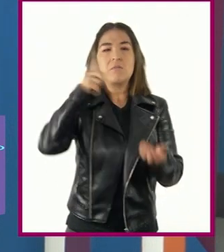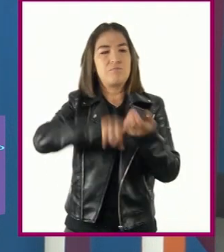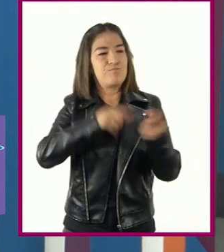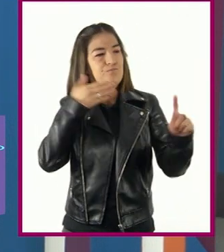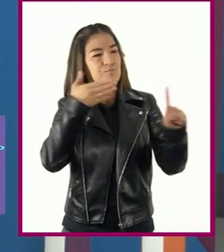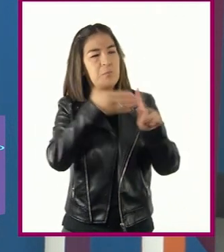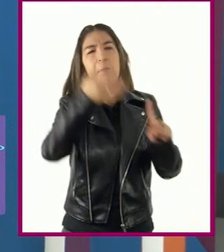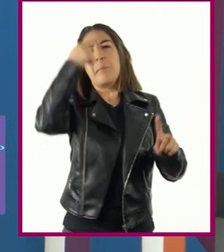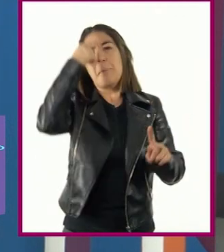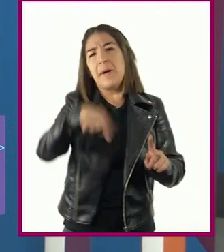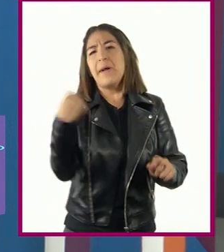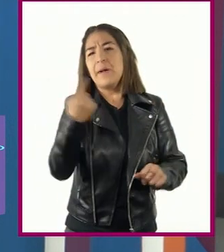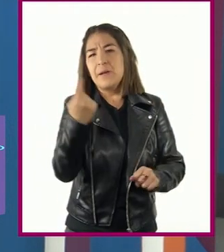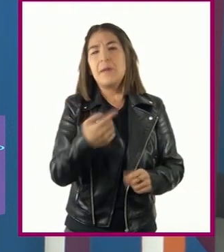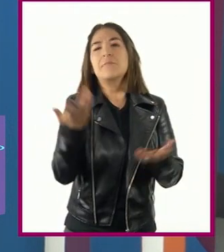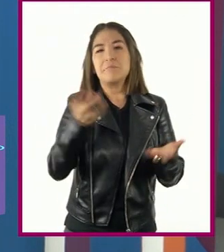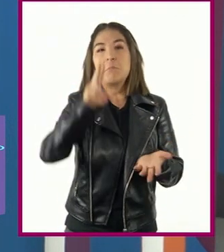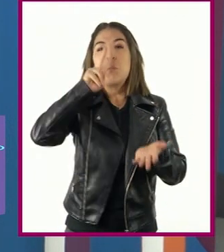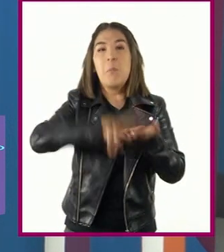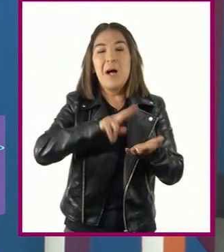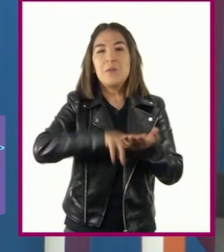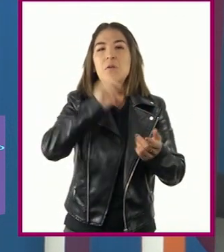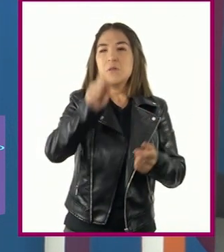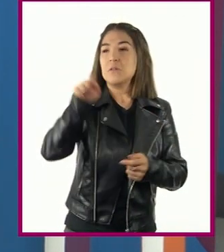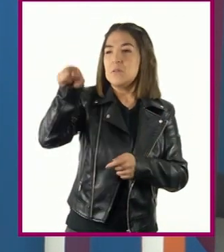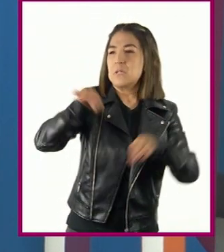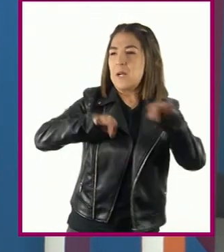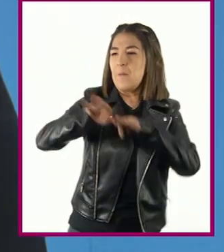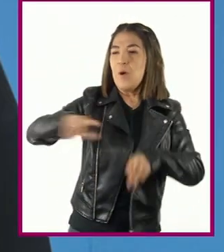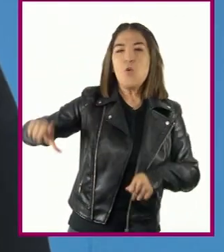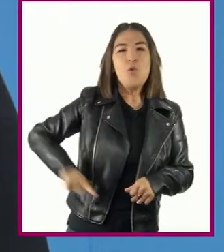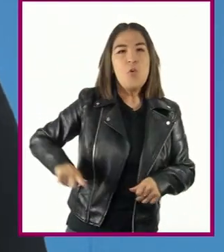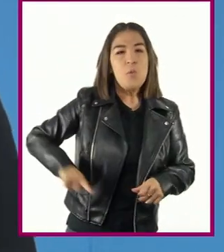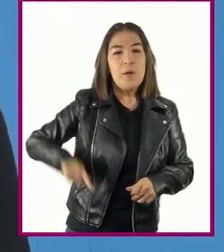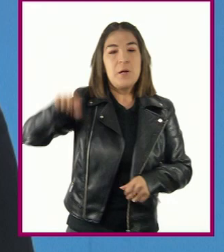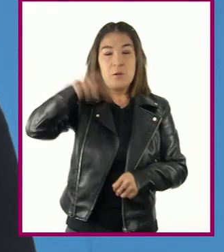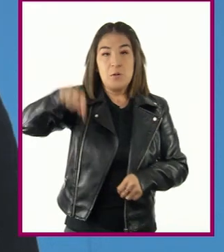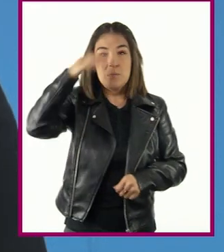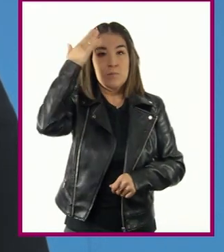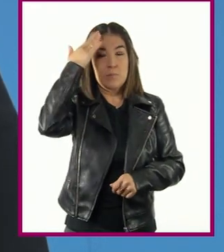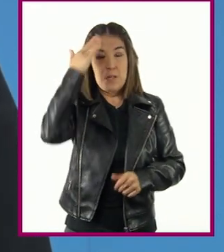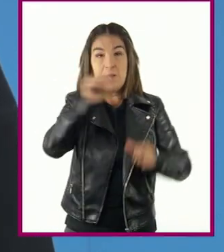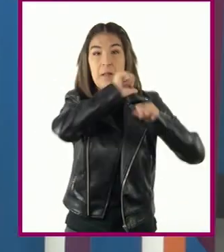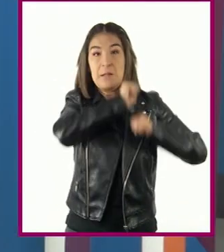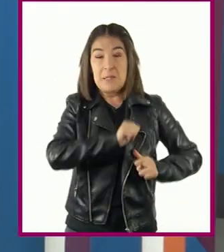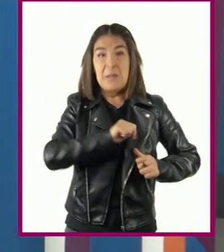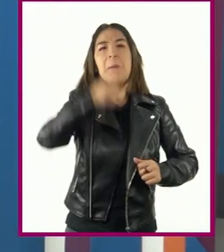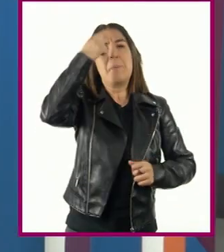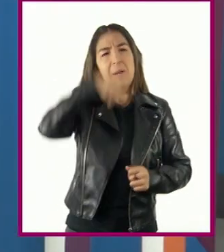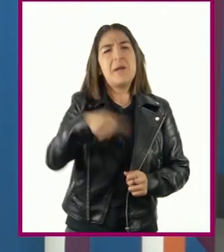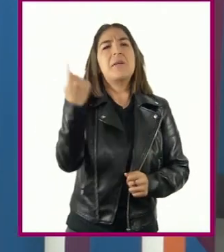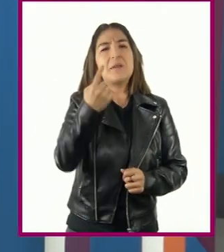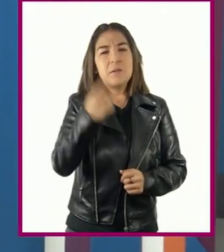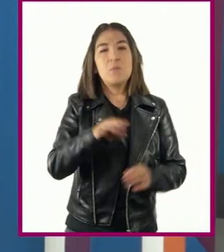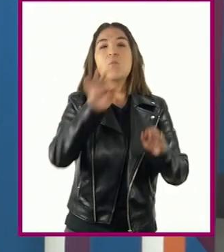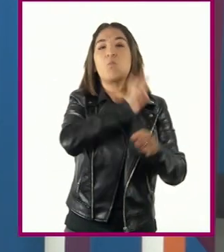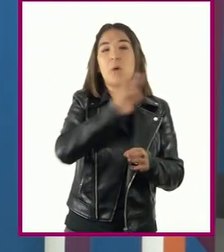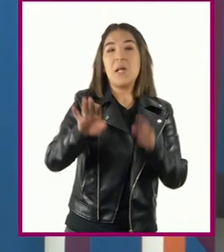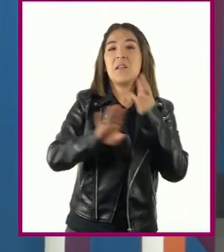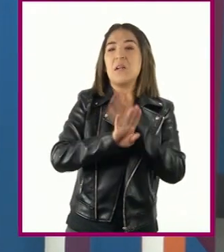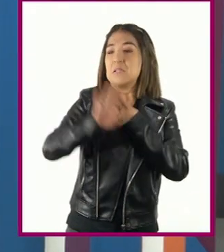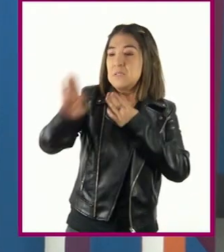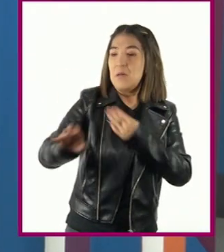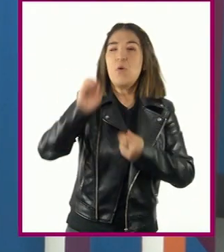objetiva para valorar el desempeño de las autoridades y de esta manera aceptar o rechazar la